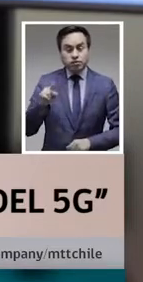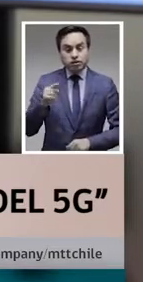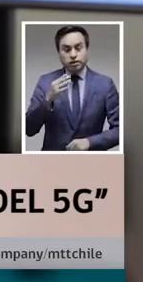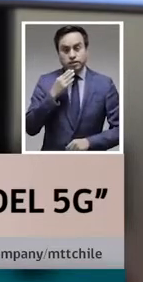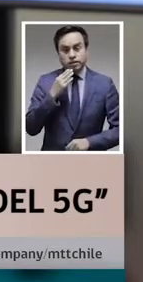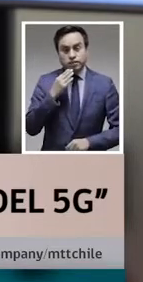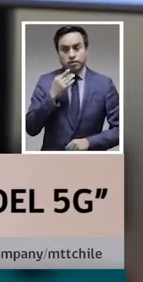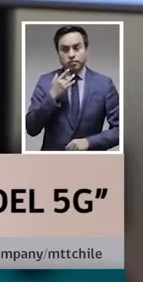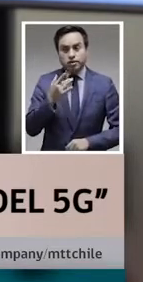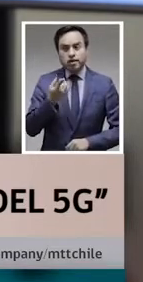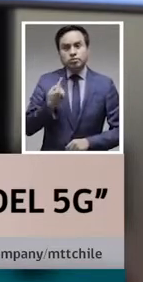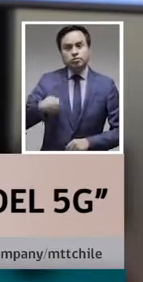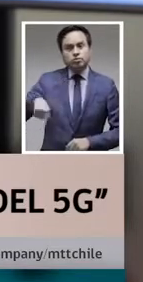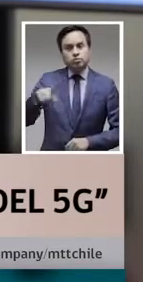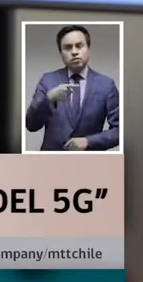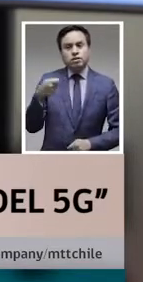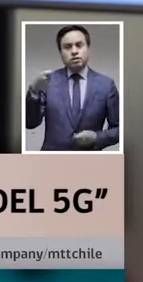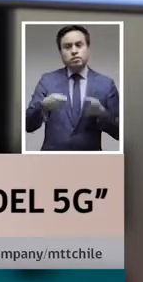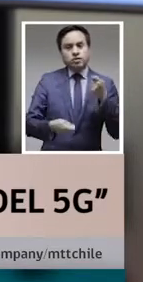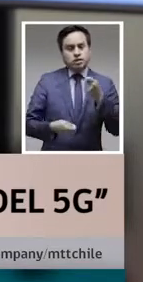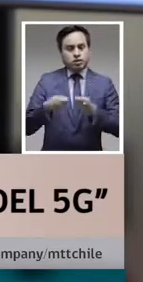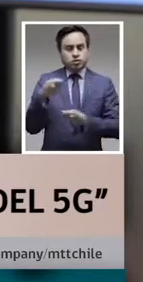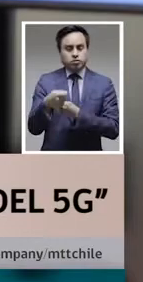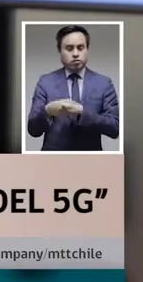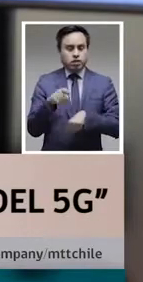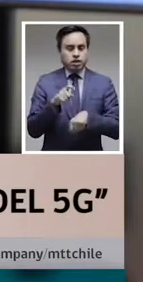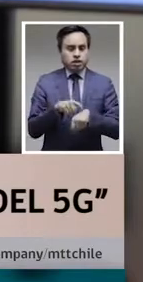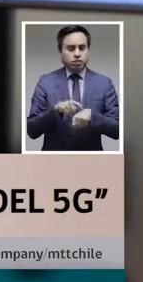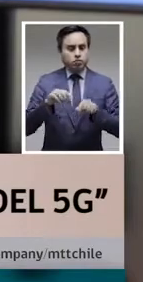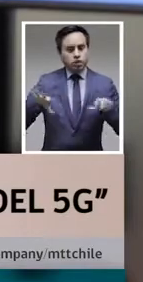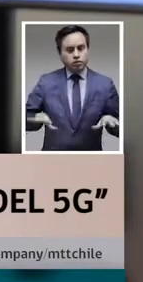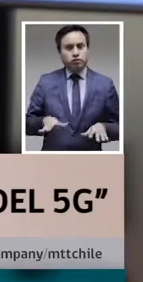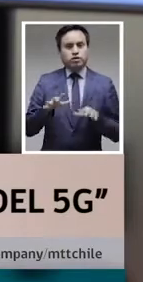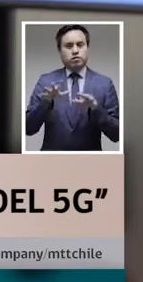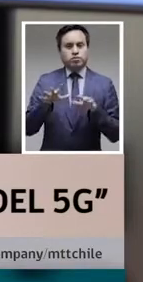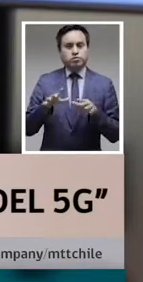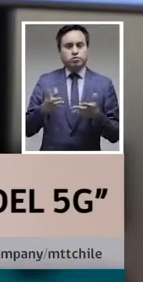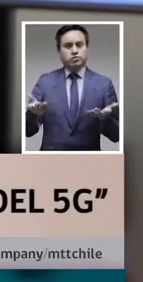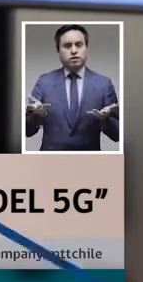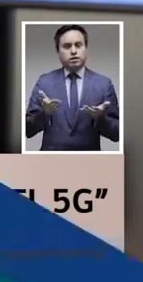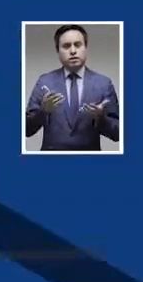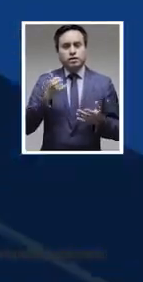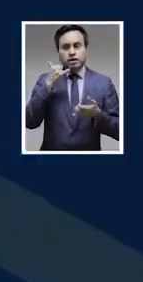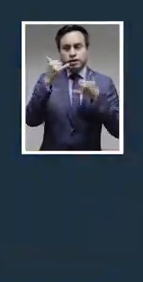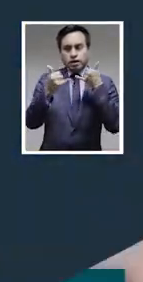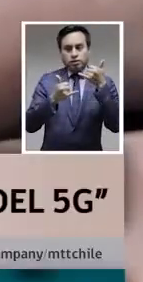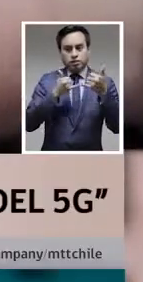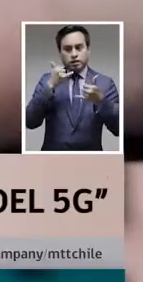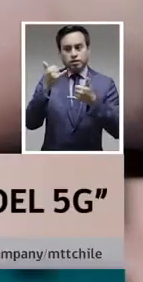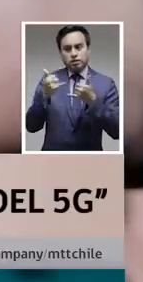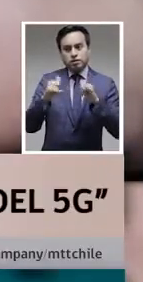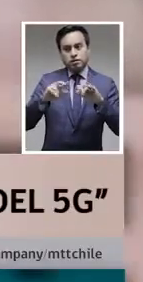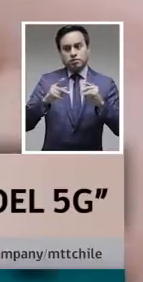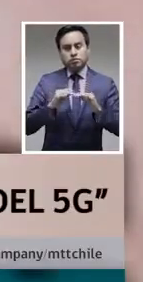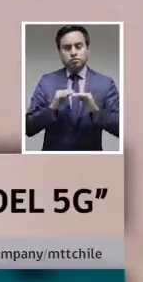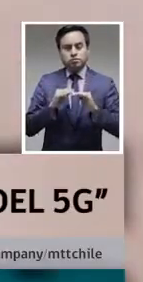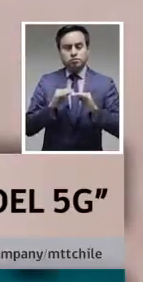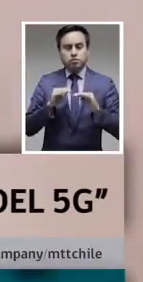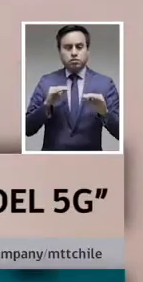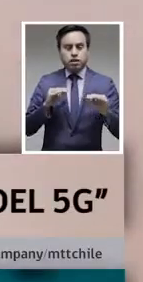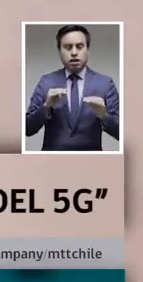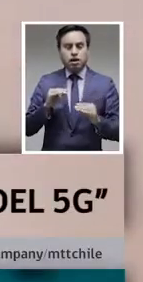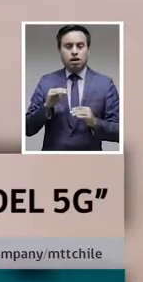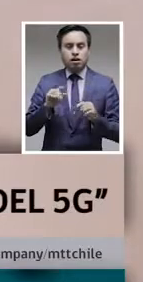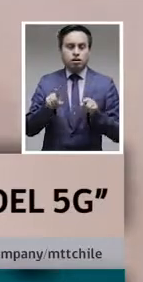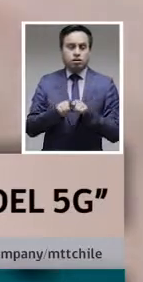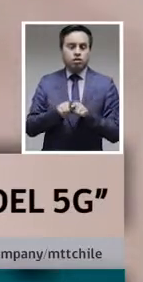también en los que hemos invertido tiempo y esfuerzo para que las llamadas sean